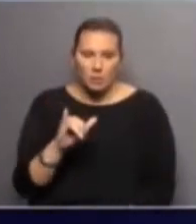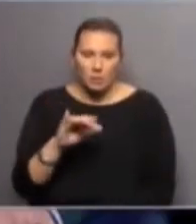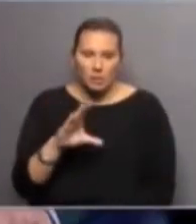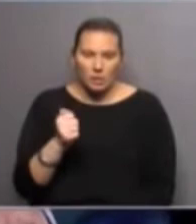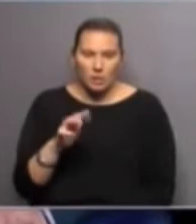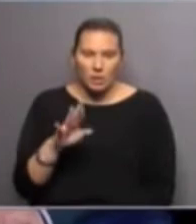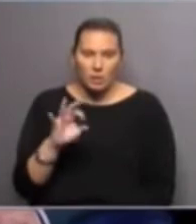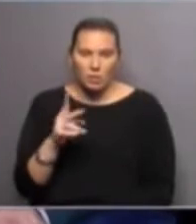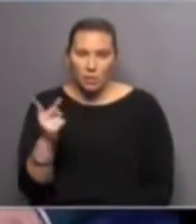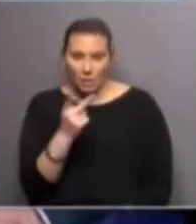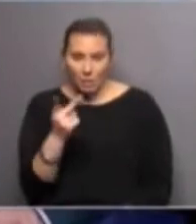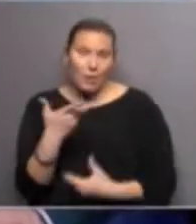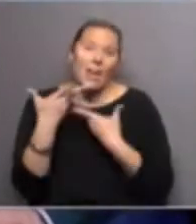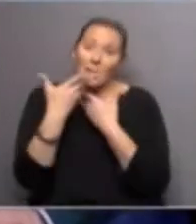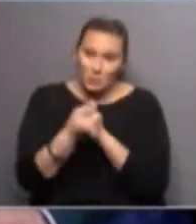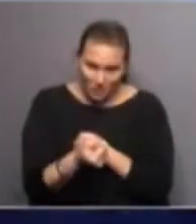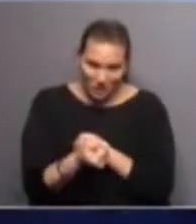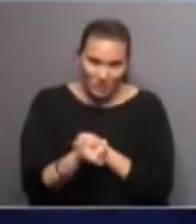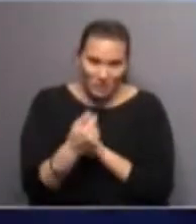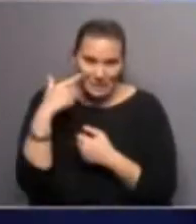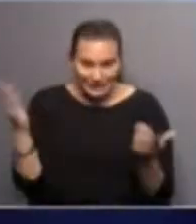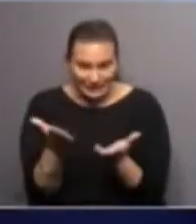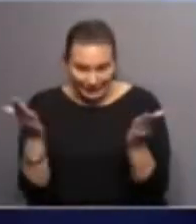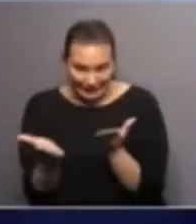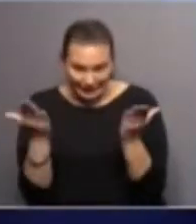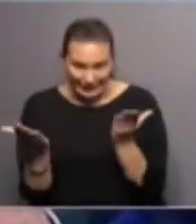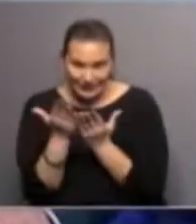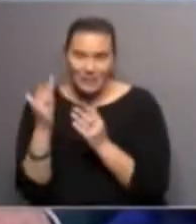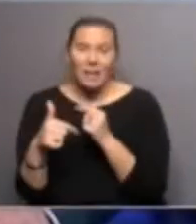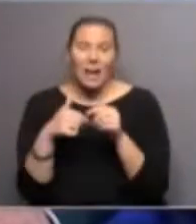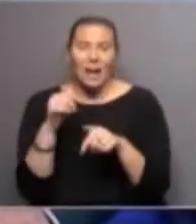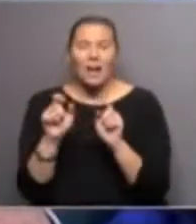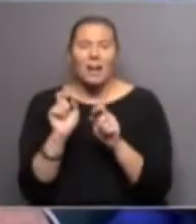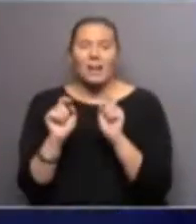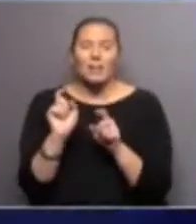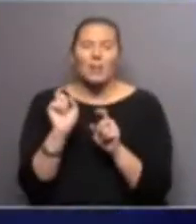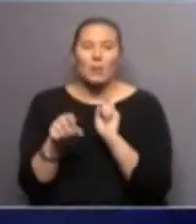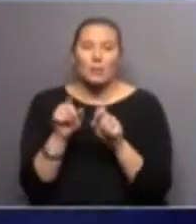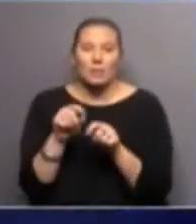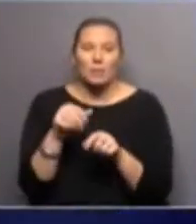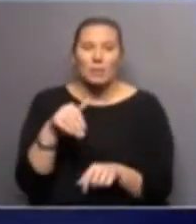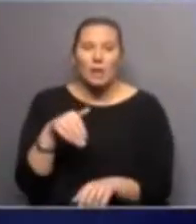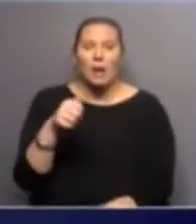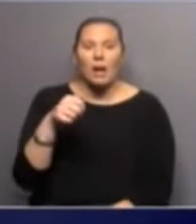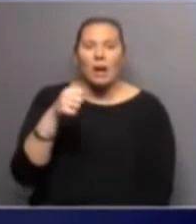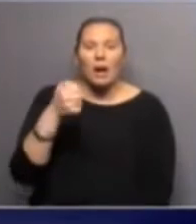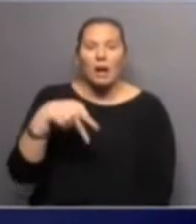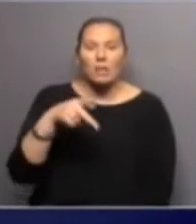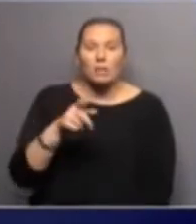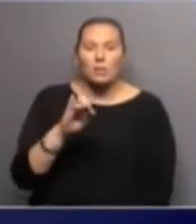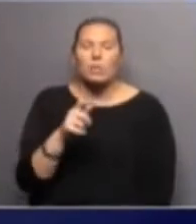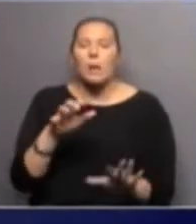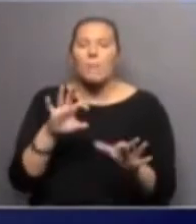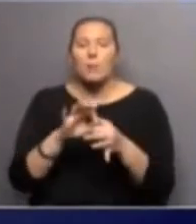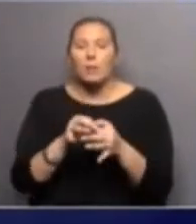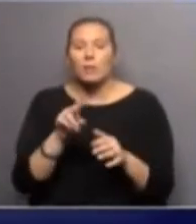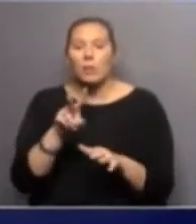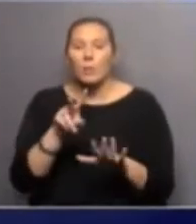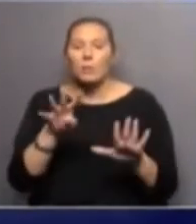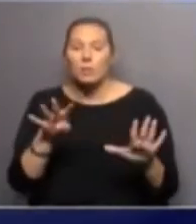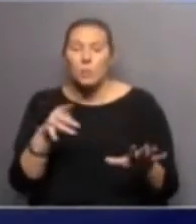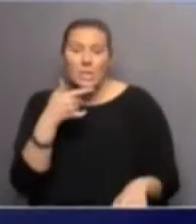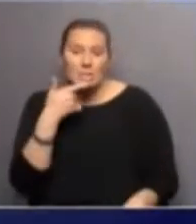fueron justamente las que le ayudaron ahí a seguir con los likes. Y con Martín Angiolini. Miércoles 29 de septiembre.